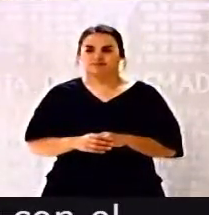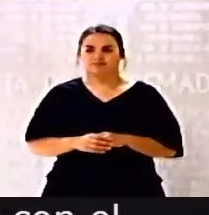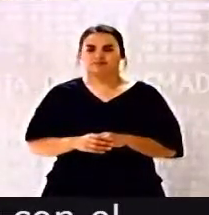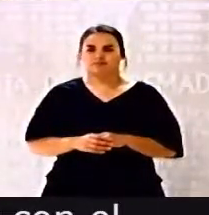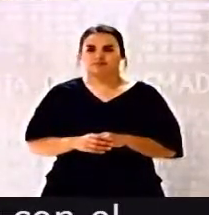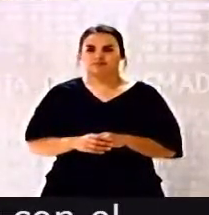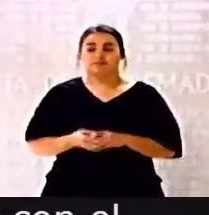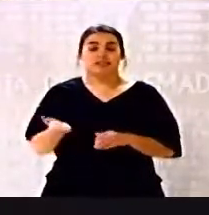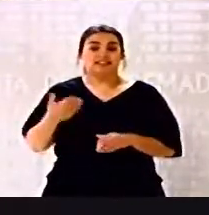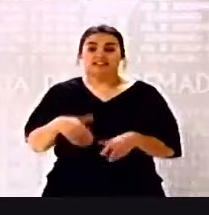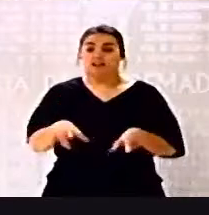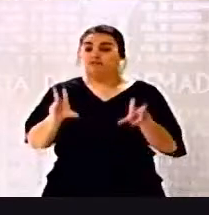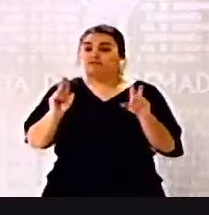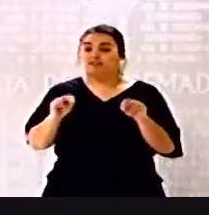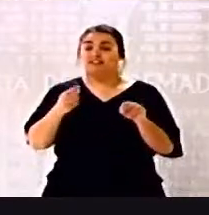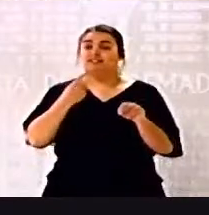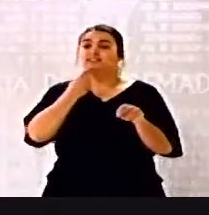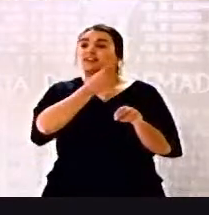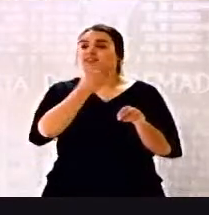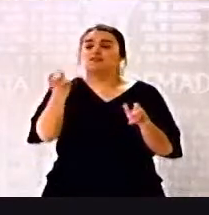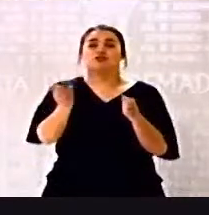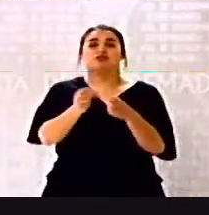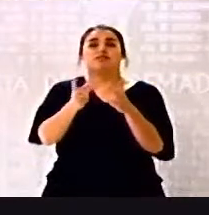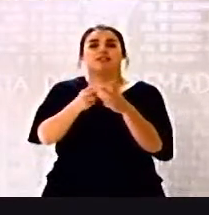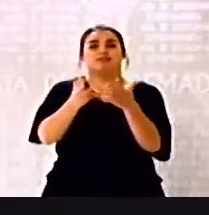Y finalizo diciéndole a la sociedad: